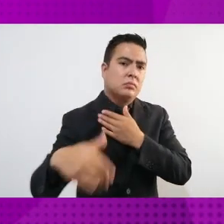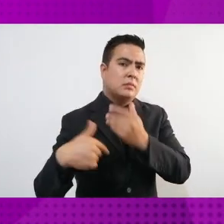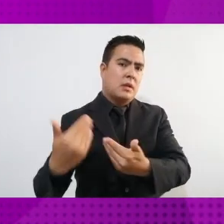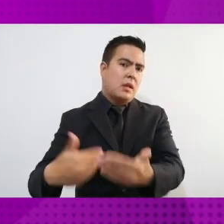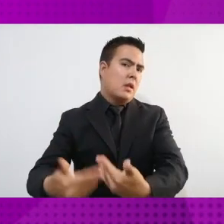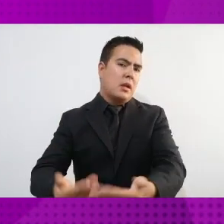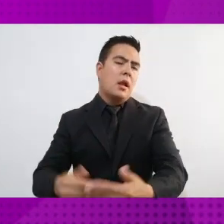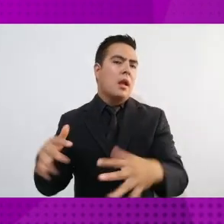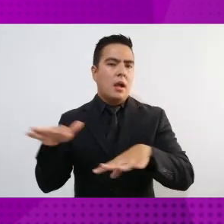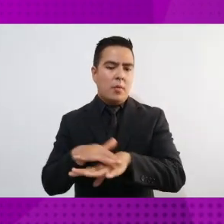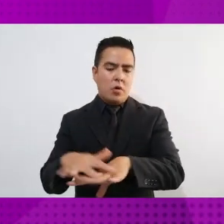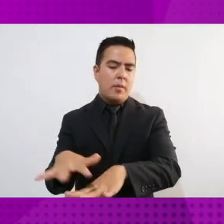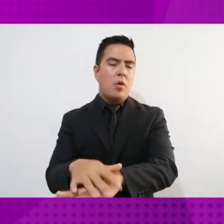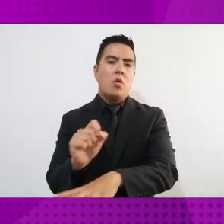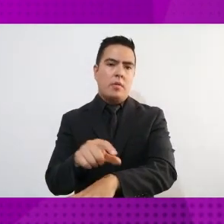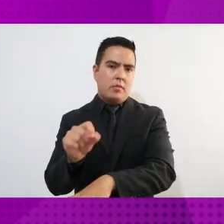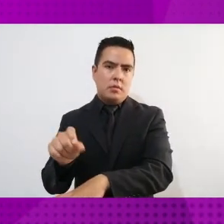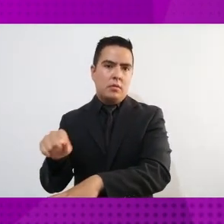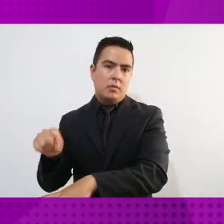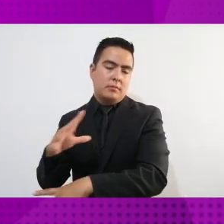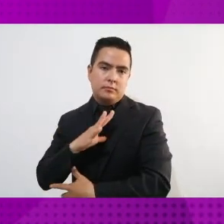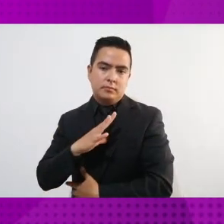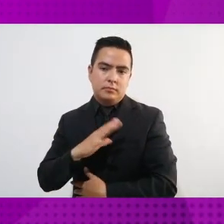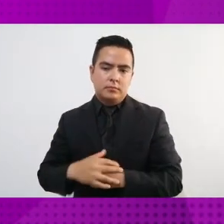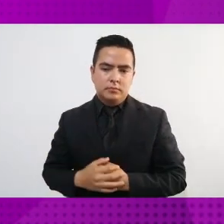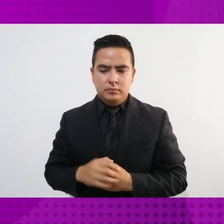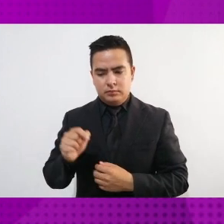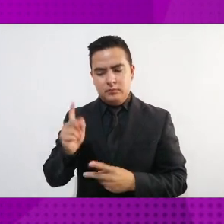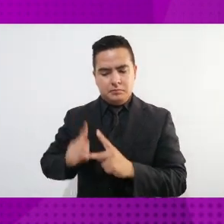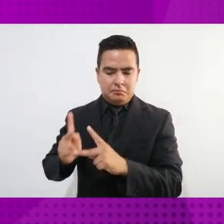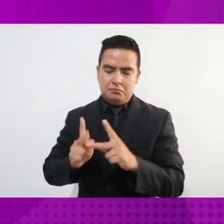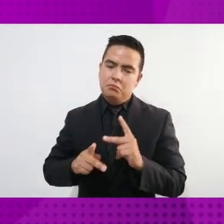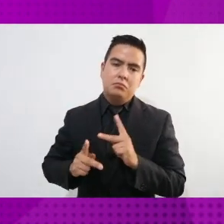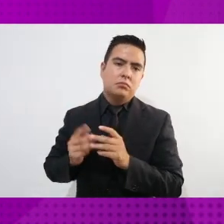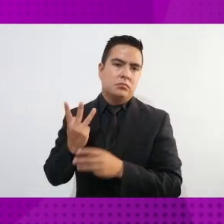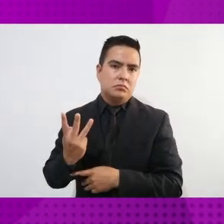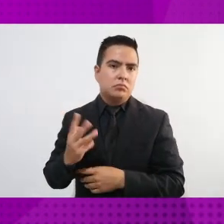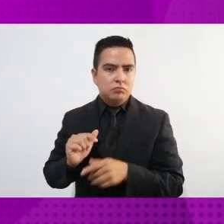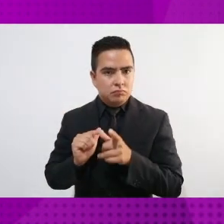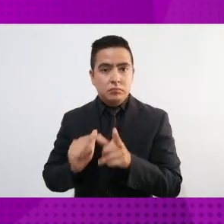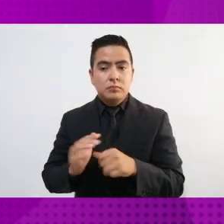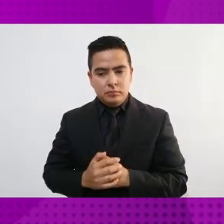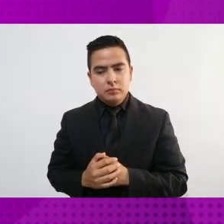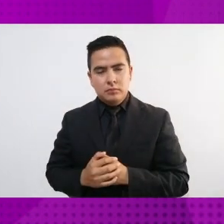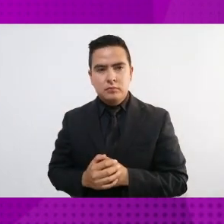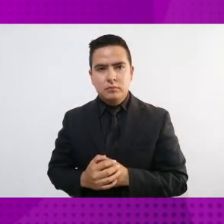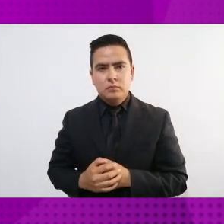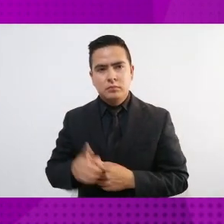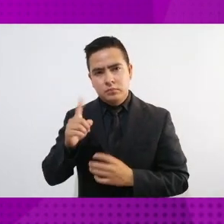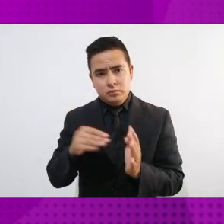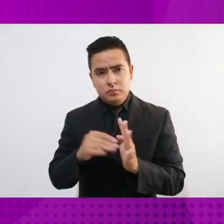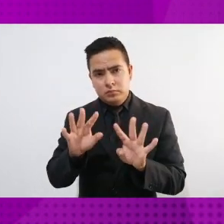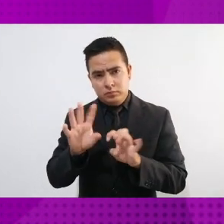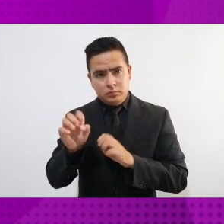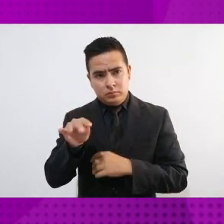siglo XIX, pero no podemos hacerlo esto muy largo. Lo recoge en 24, lo recoge en 57, y luego en